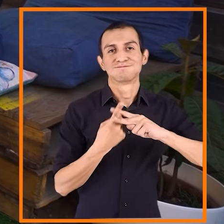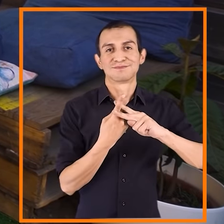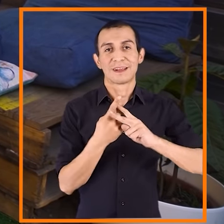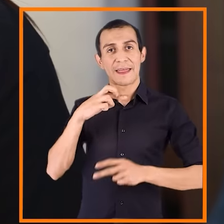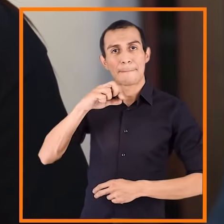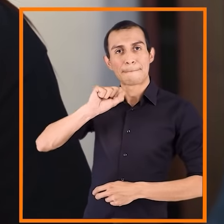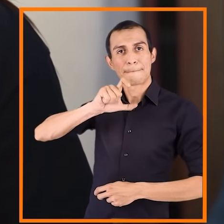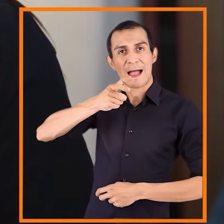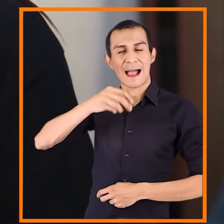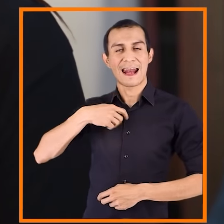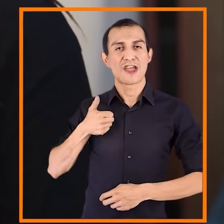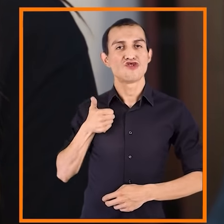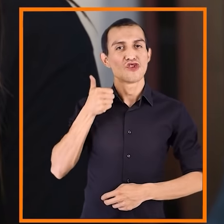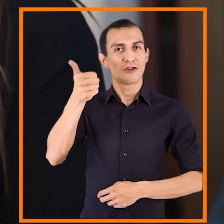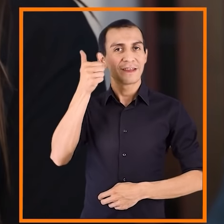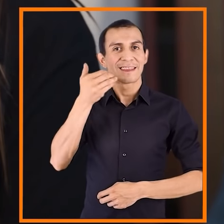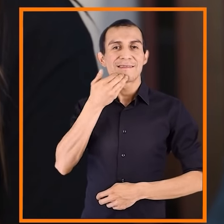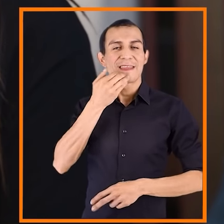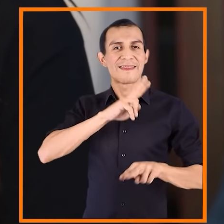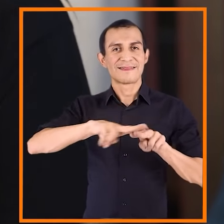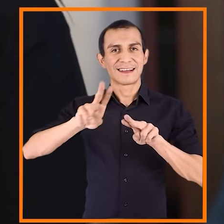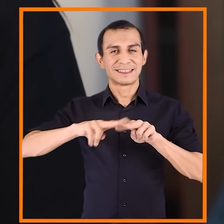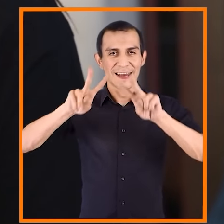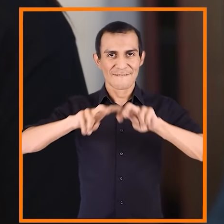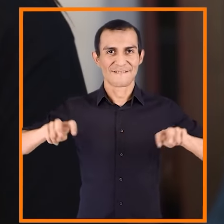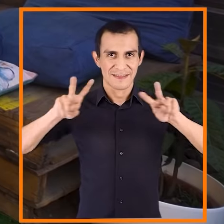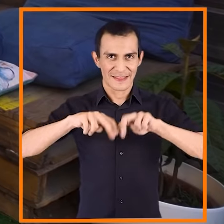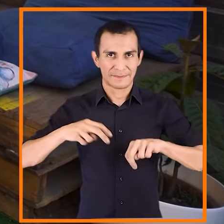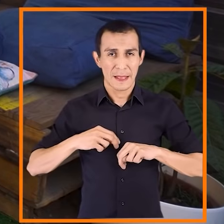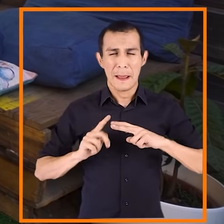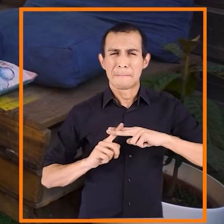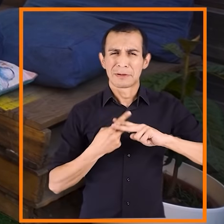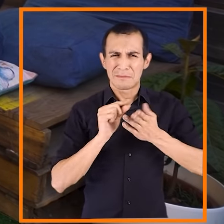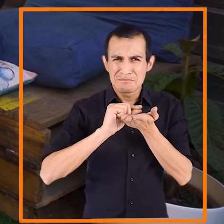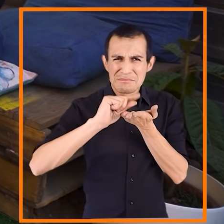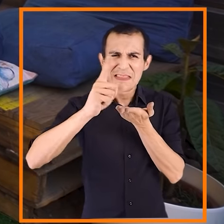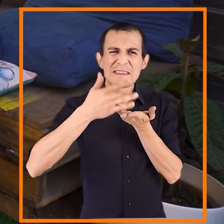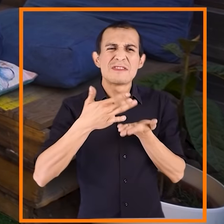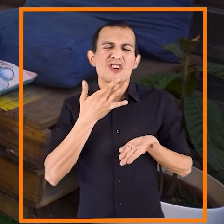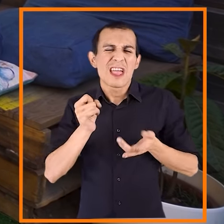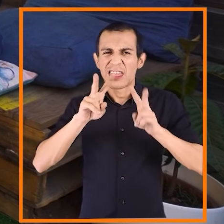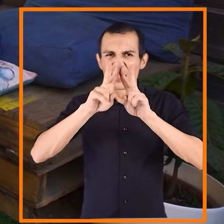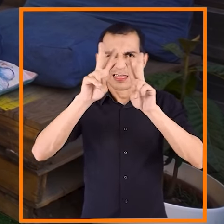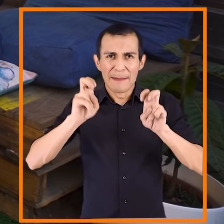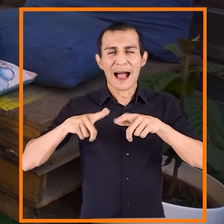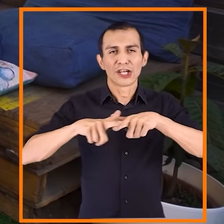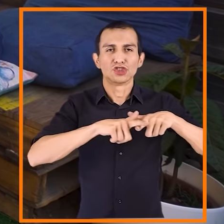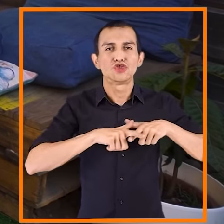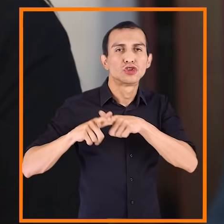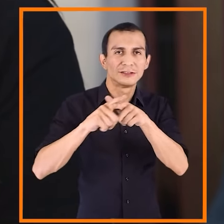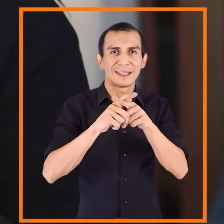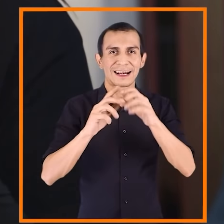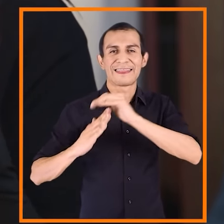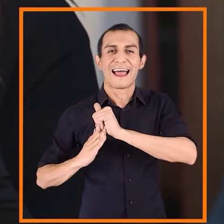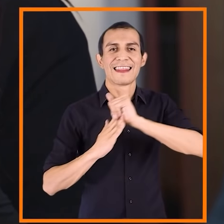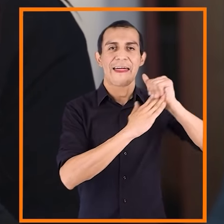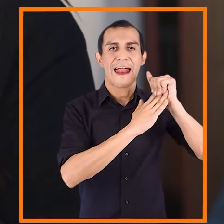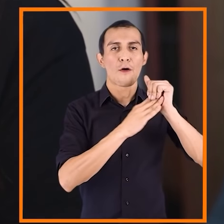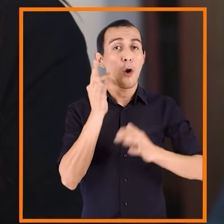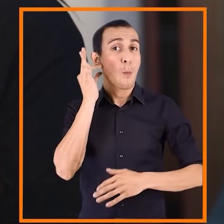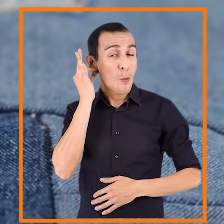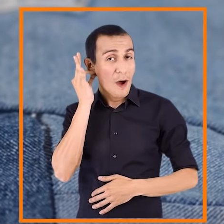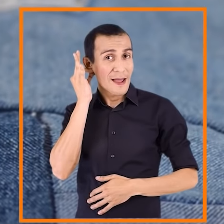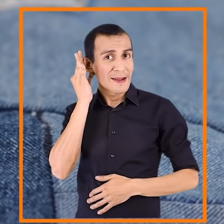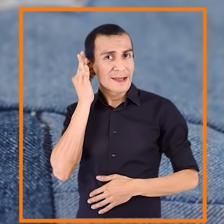de Pagana y soy directora de producción e investigación. El emprendimiento se trata de un emprendimiento social que está liderado